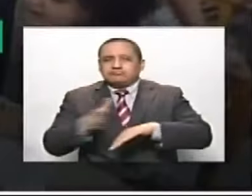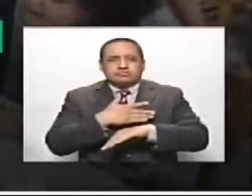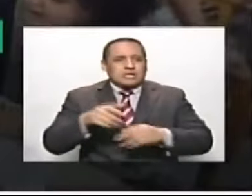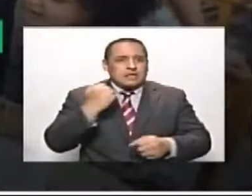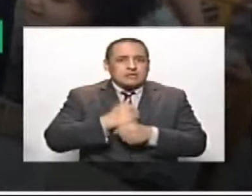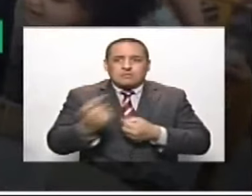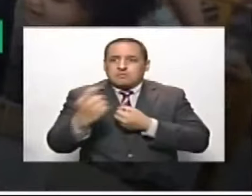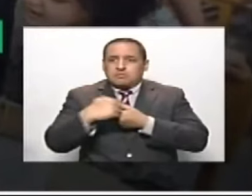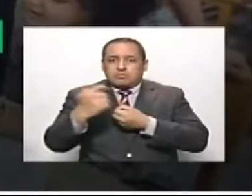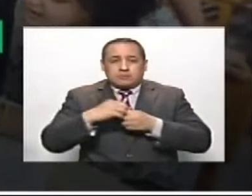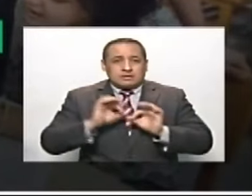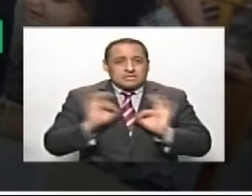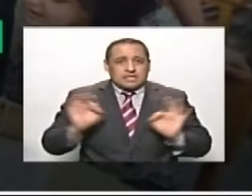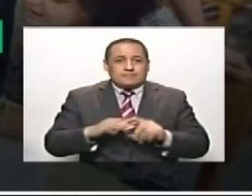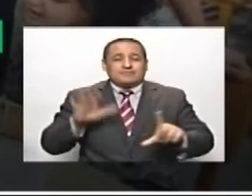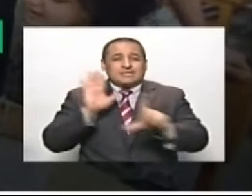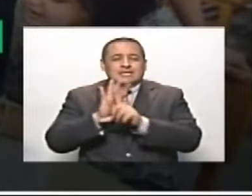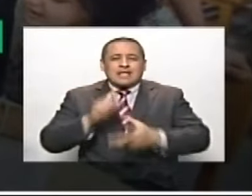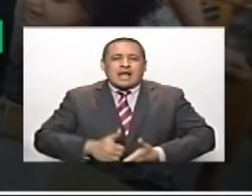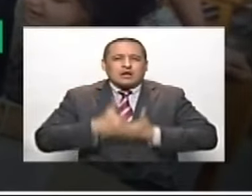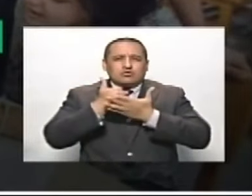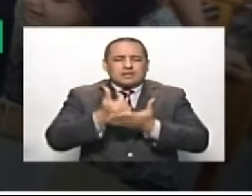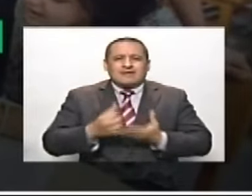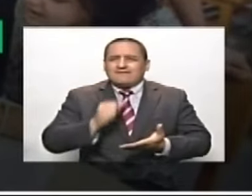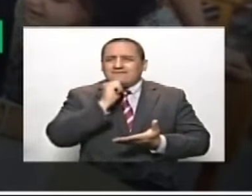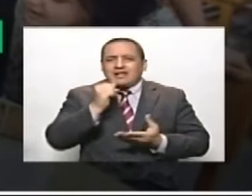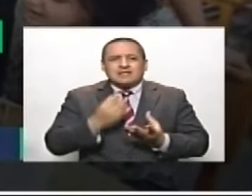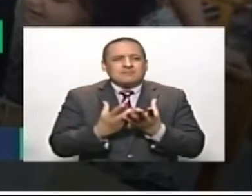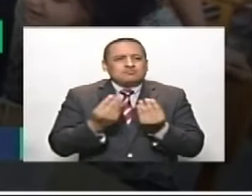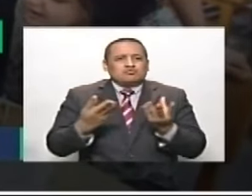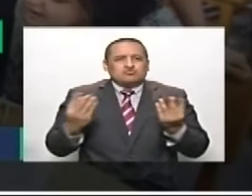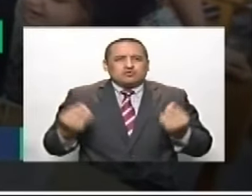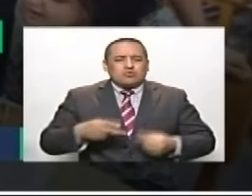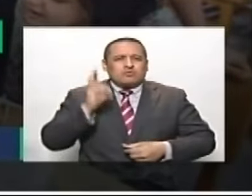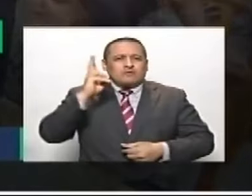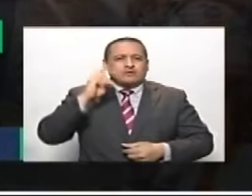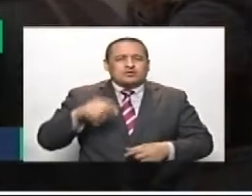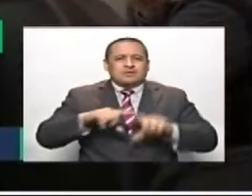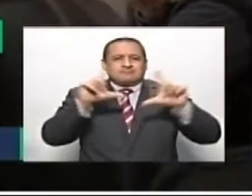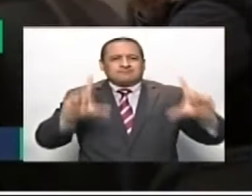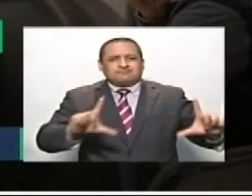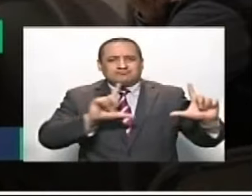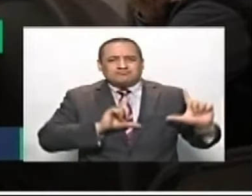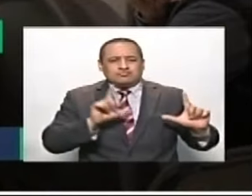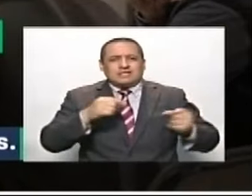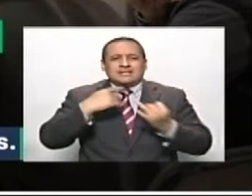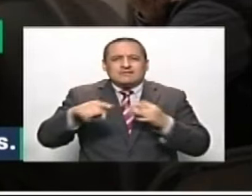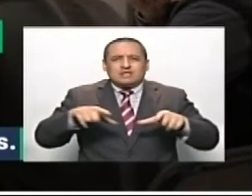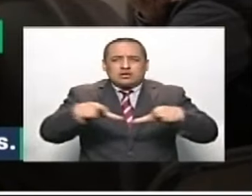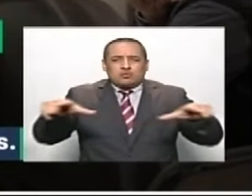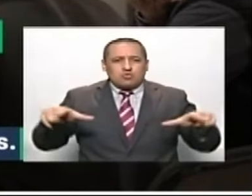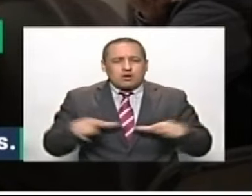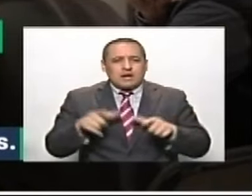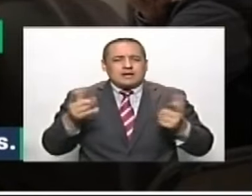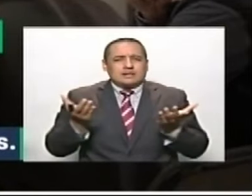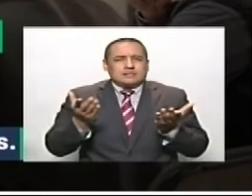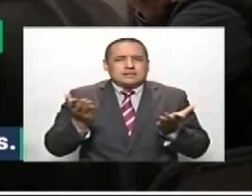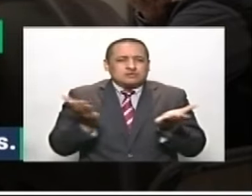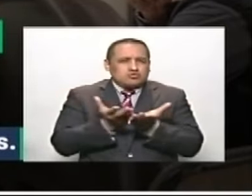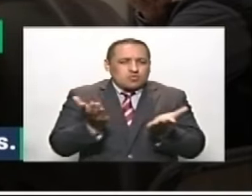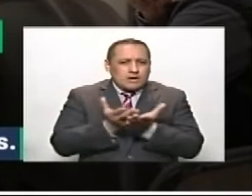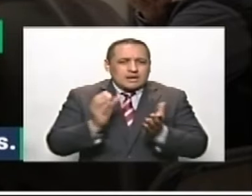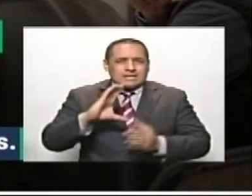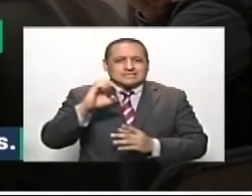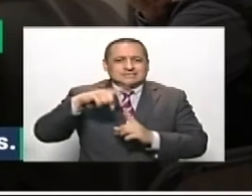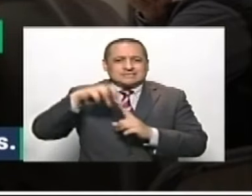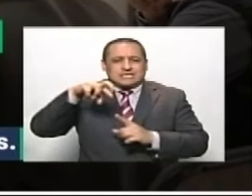desiertas. Esta ley ayudará a superar el déficit que existe de profesores titulados y de la especialidad en los centros de educación